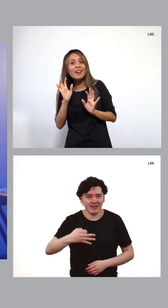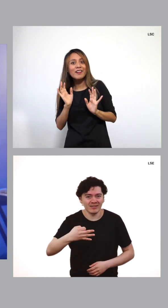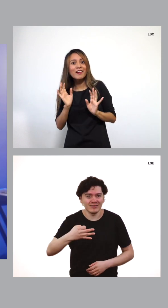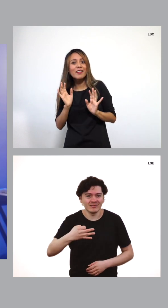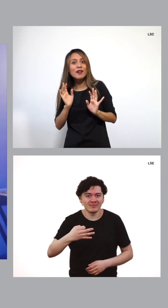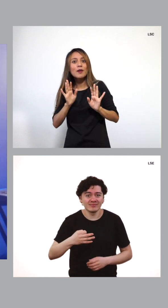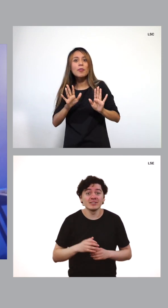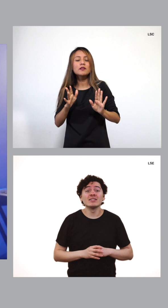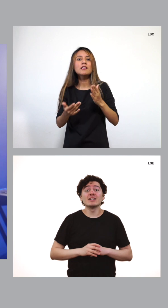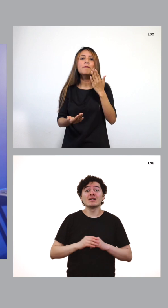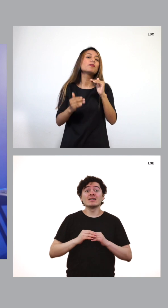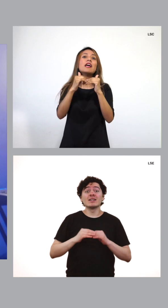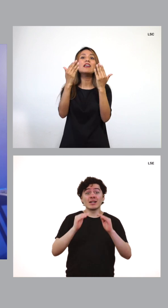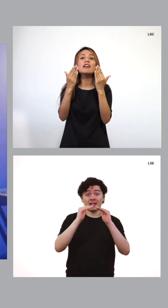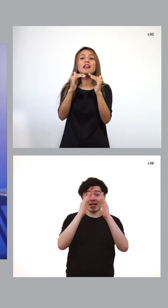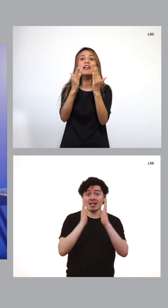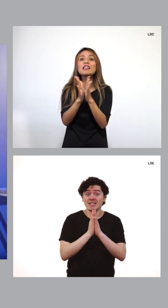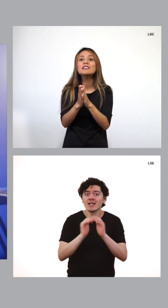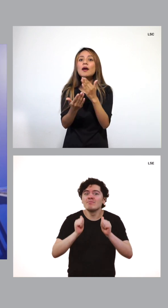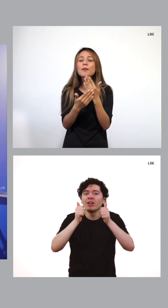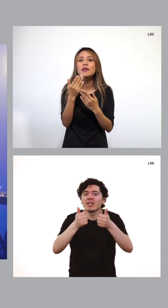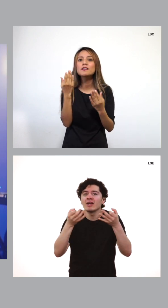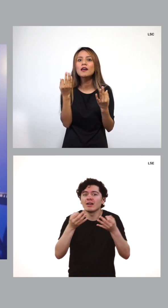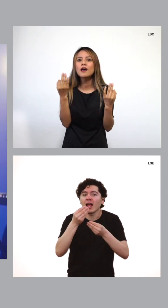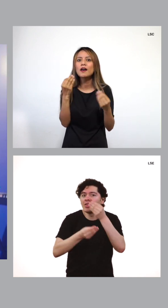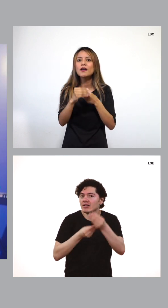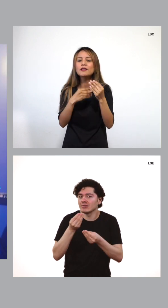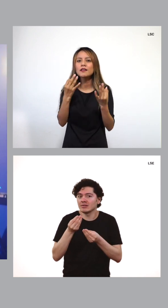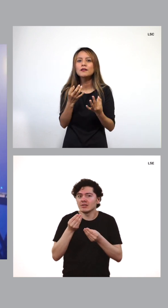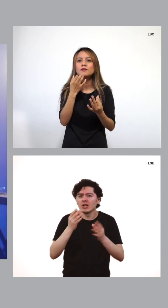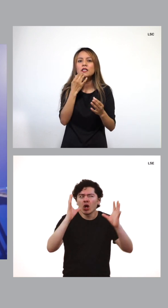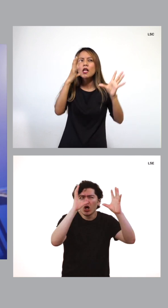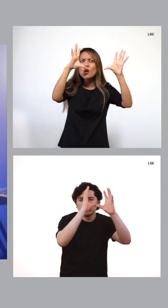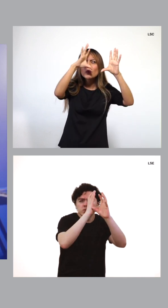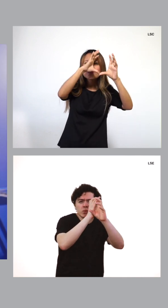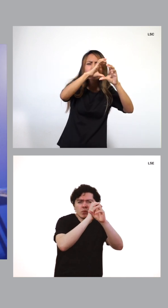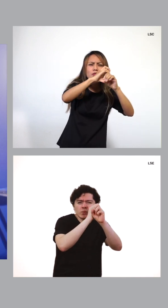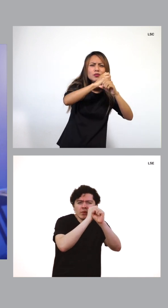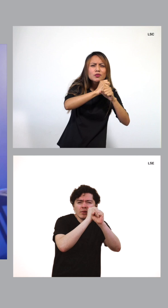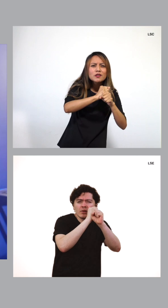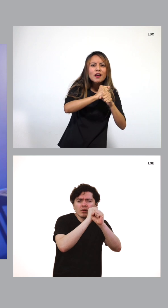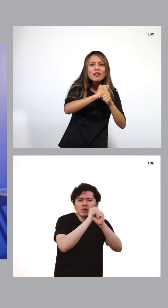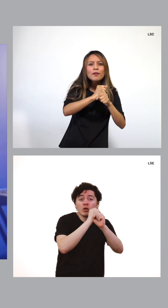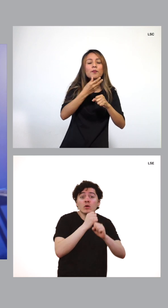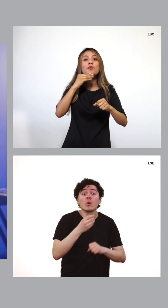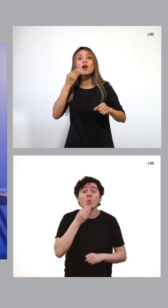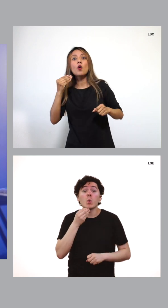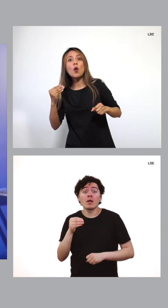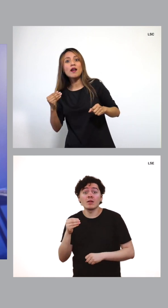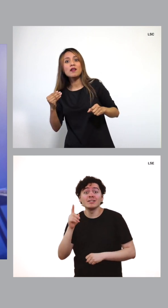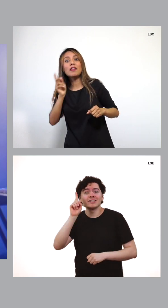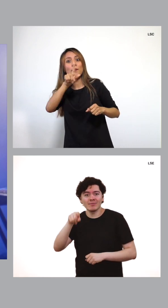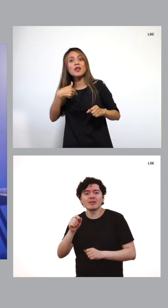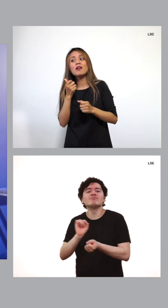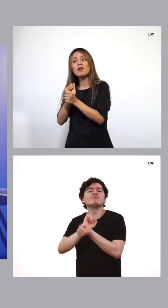la iglesia comienza como hemos cantado, el Espíritu Santo inunda todo y Juan, nuestro Juan de la Biblia, es llevado